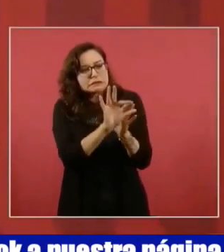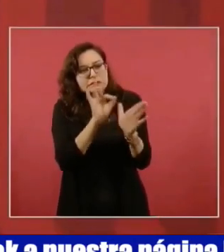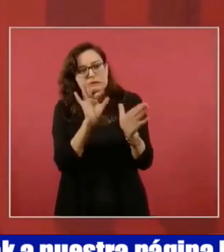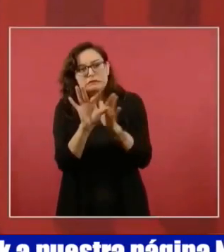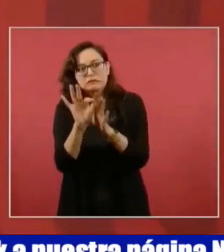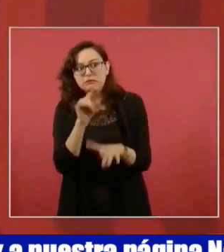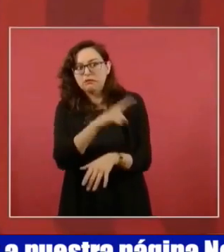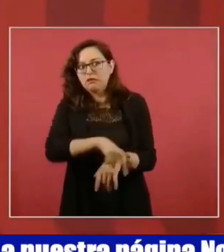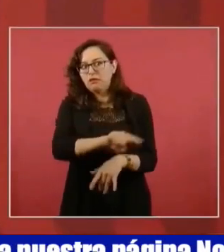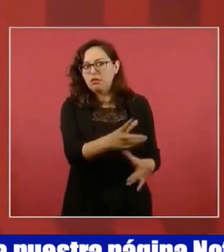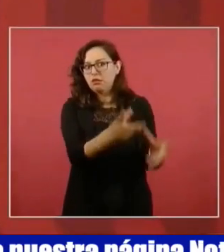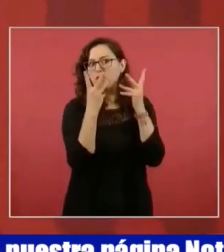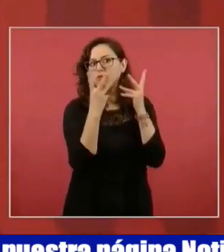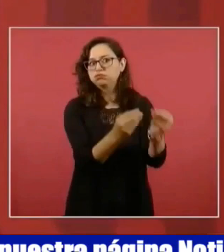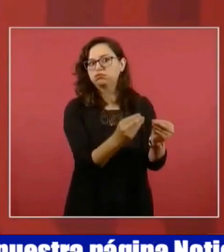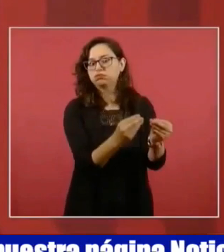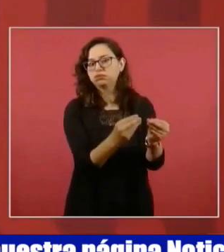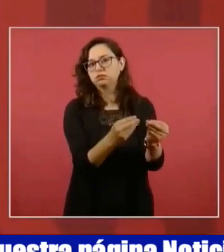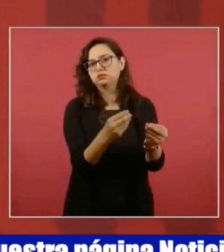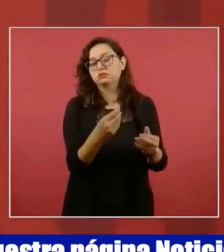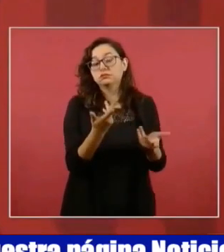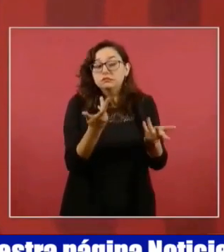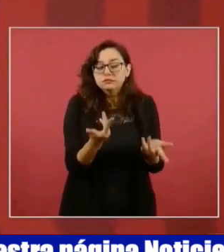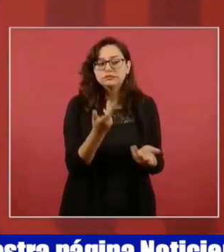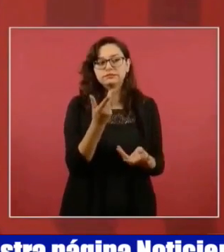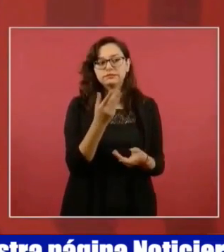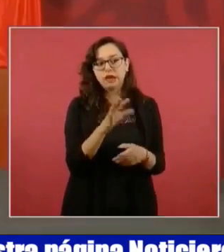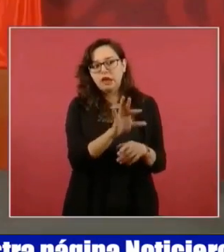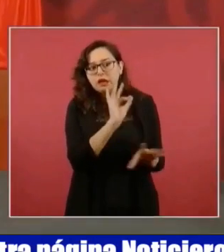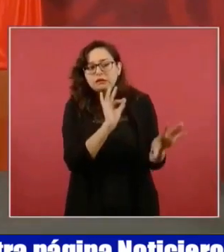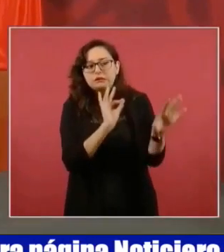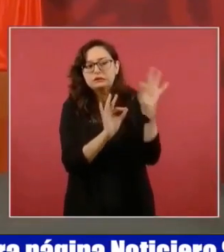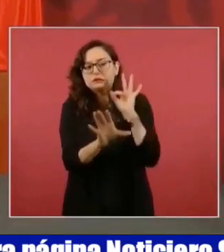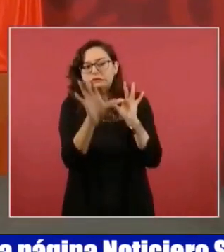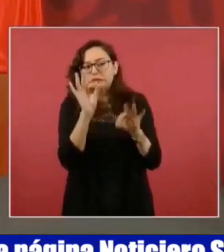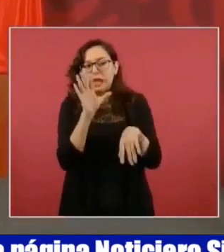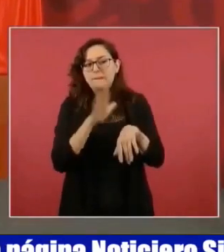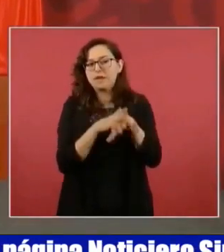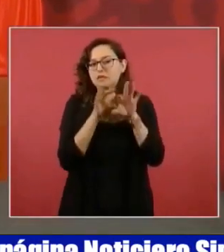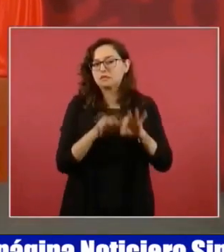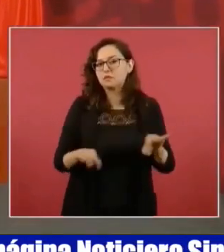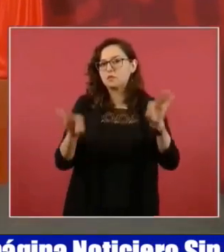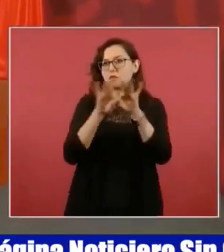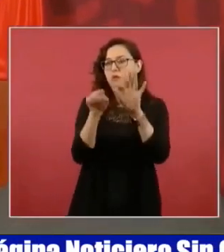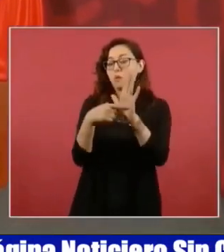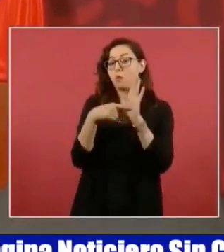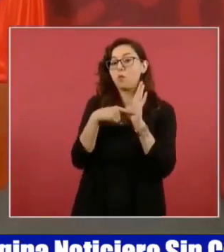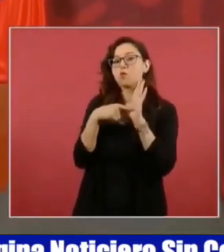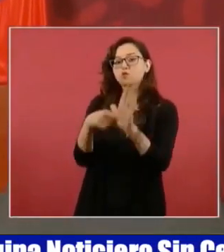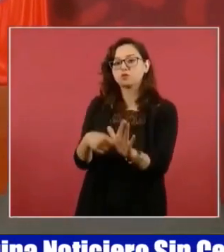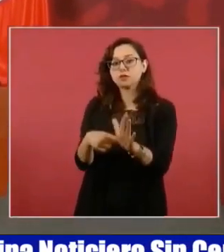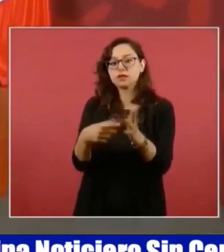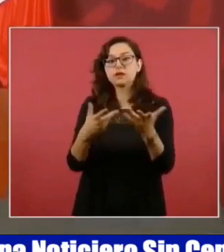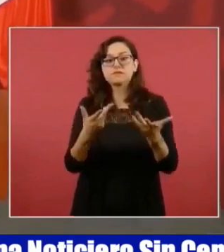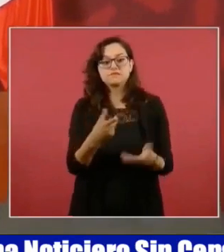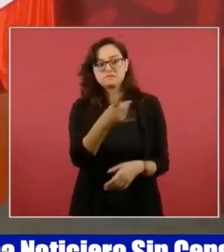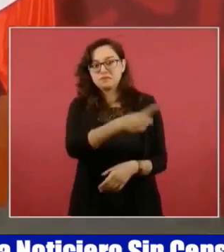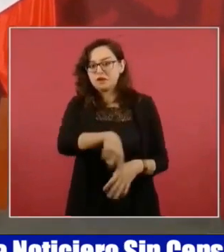pero es importante, ¿no?, que se conozca cómo